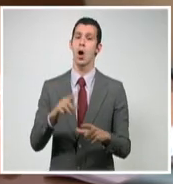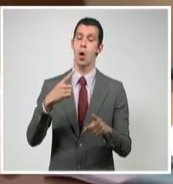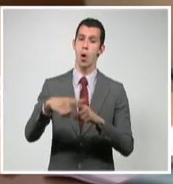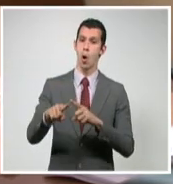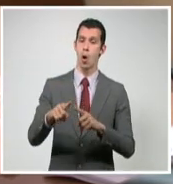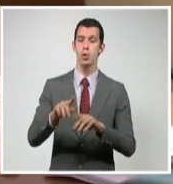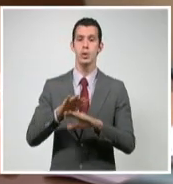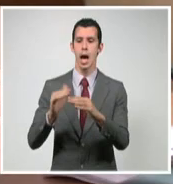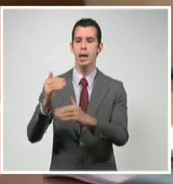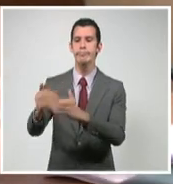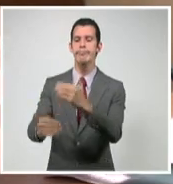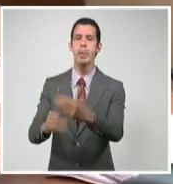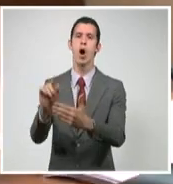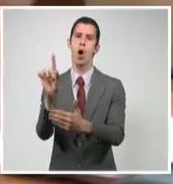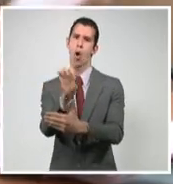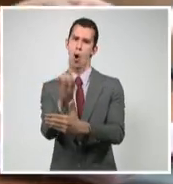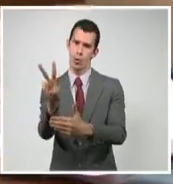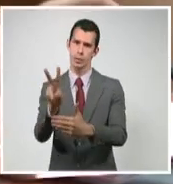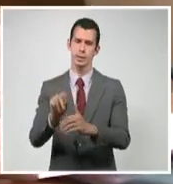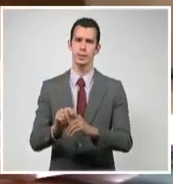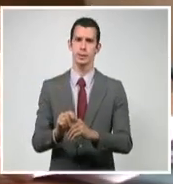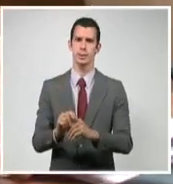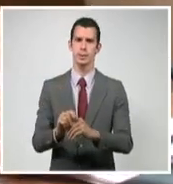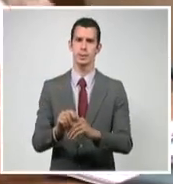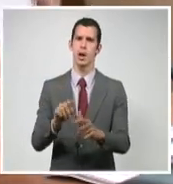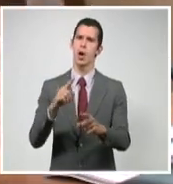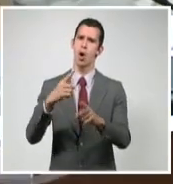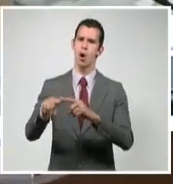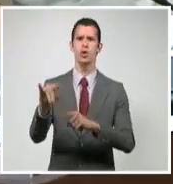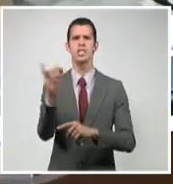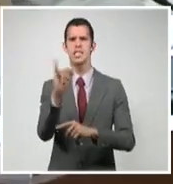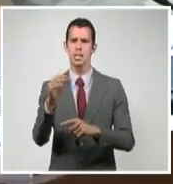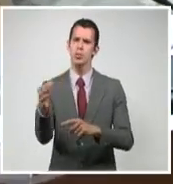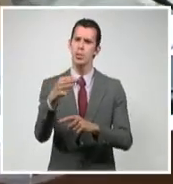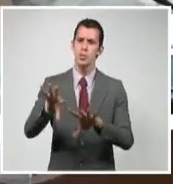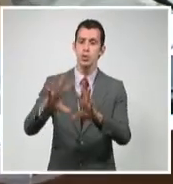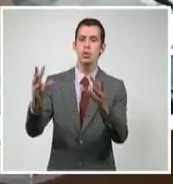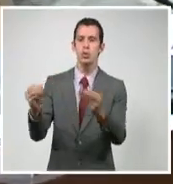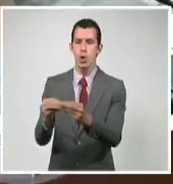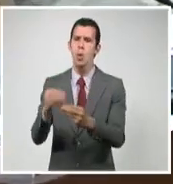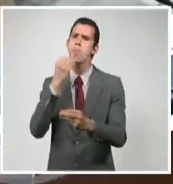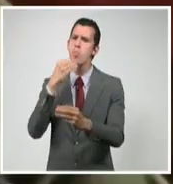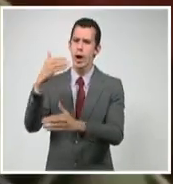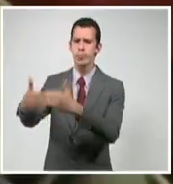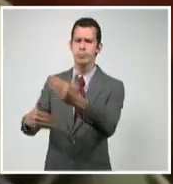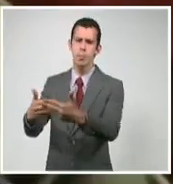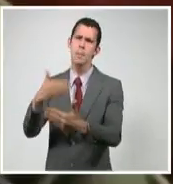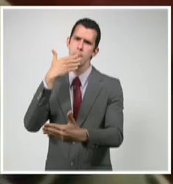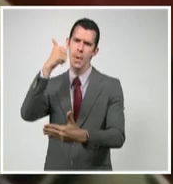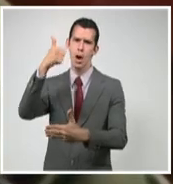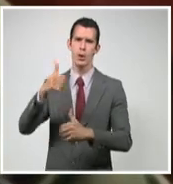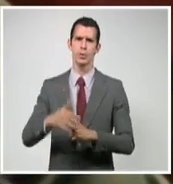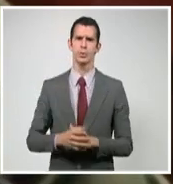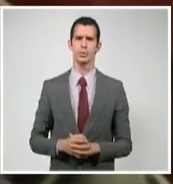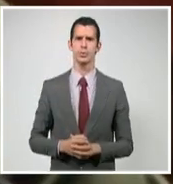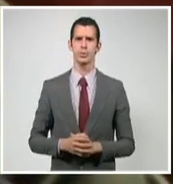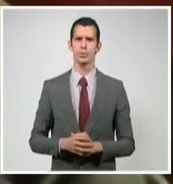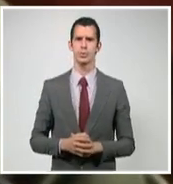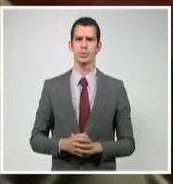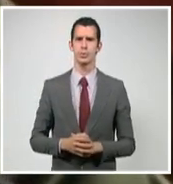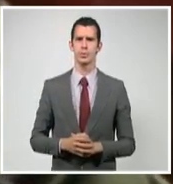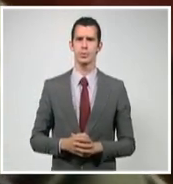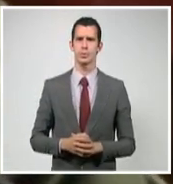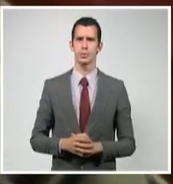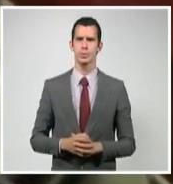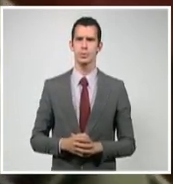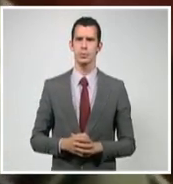la nueva anormalidad tendríamos 66 municipios en el encuentro las autoridades de varias de las provincias que diagnosticaron la mayor